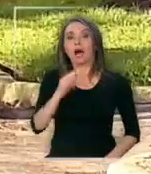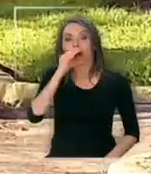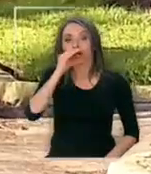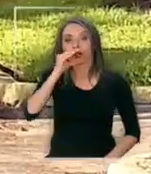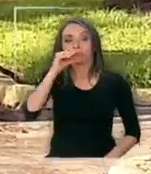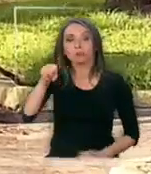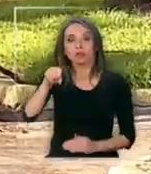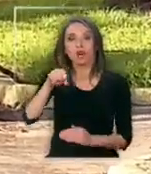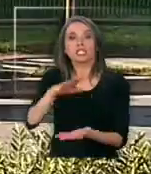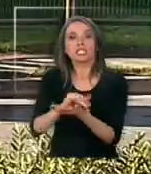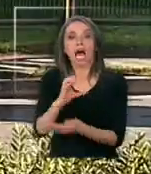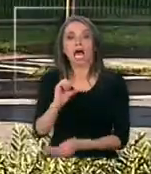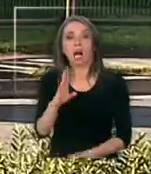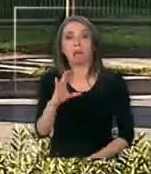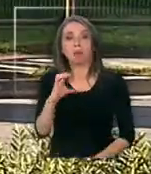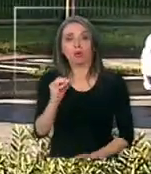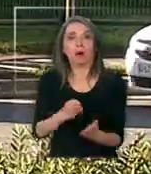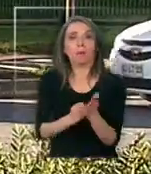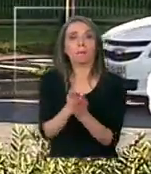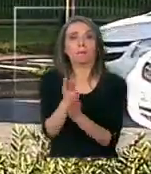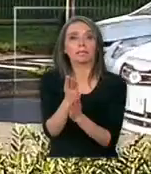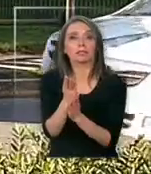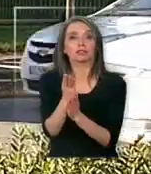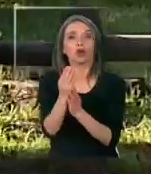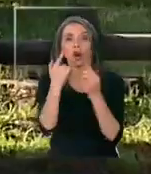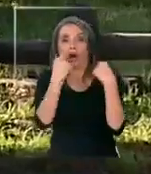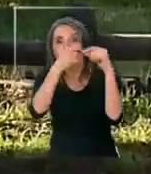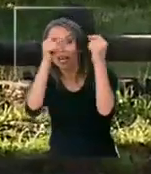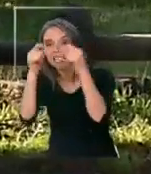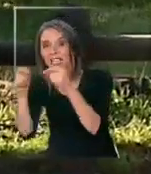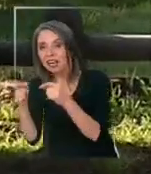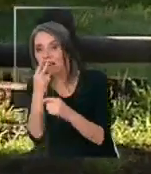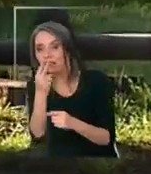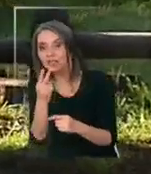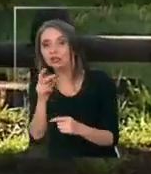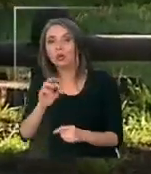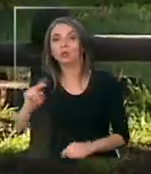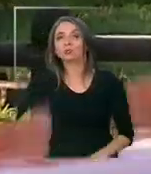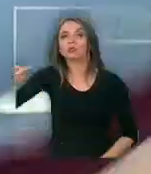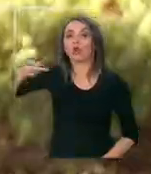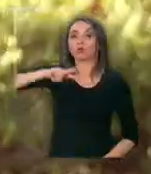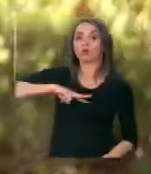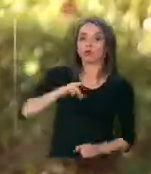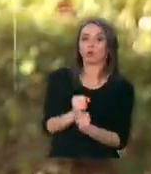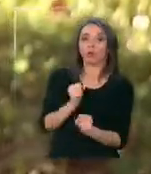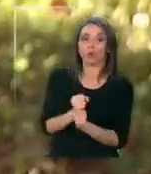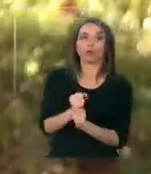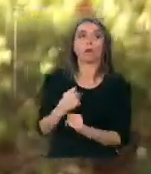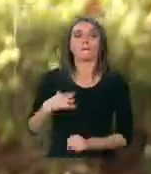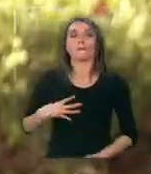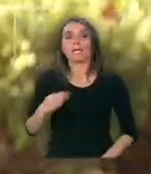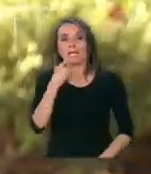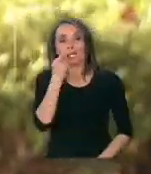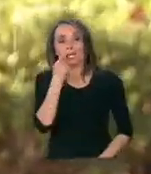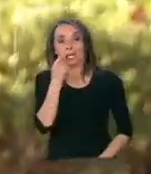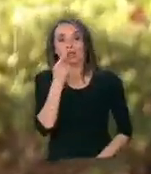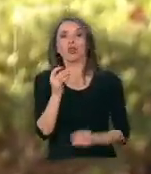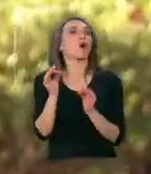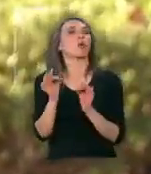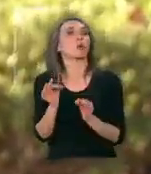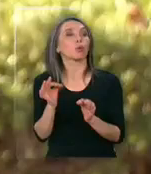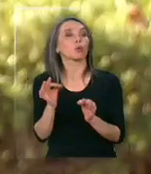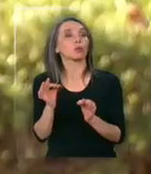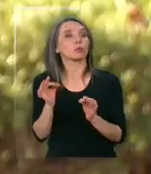Concepción. Asegura que todo comenzó tras una revisión mientras se encontraba de turno. Y mi hijo justamente estaba